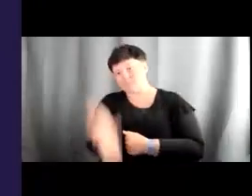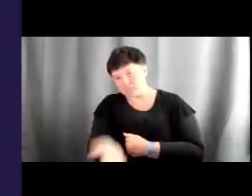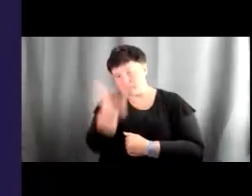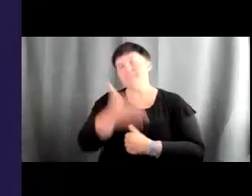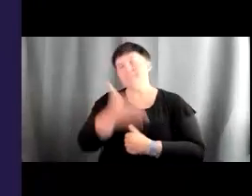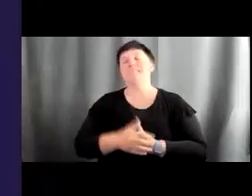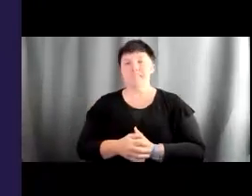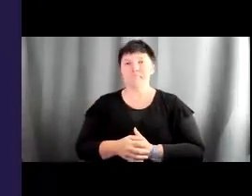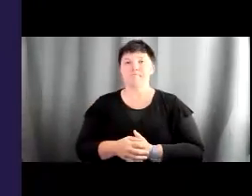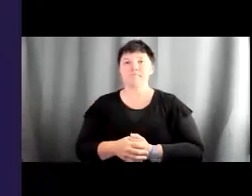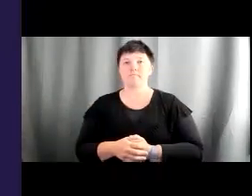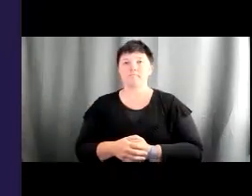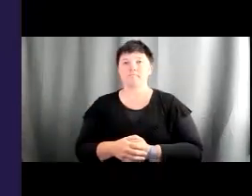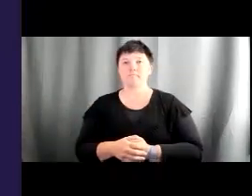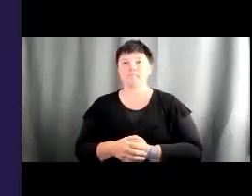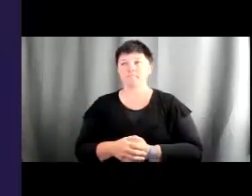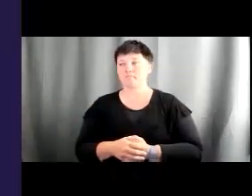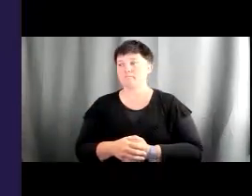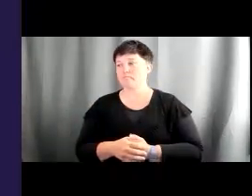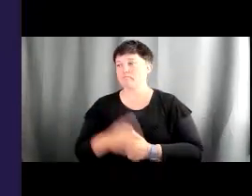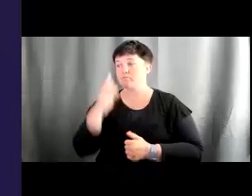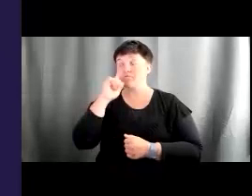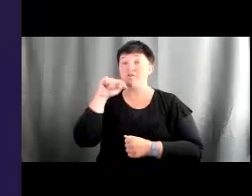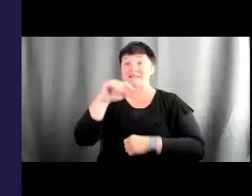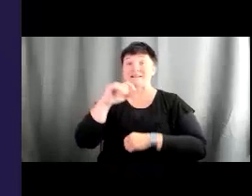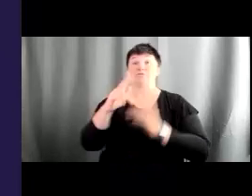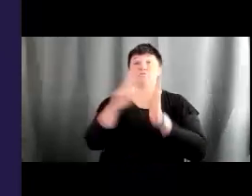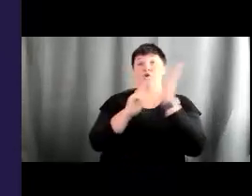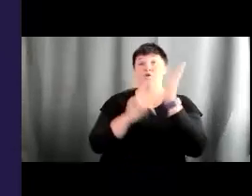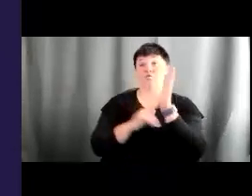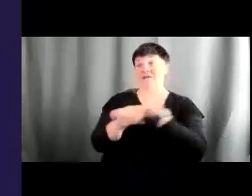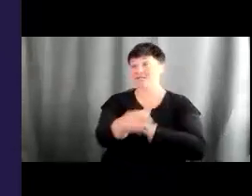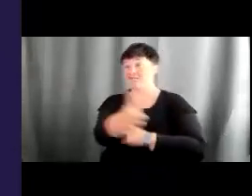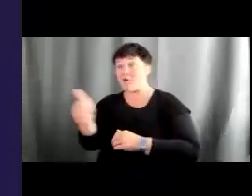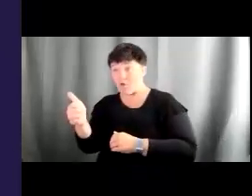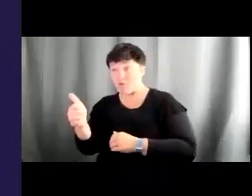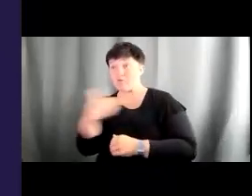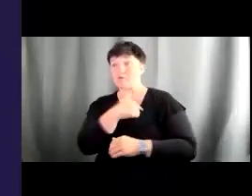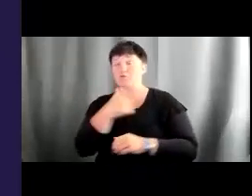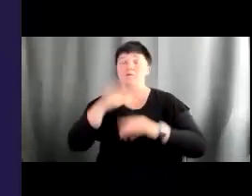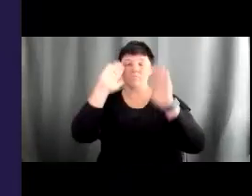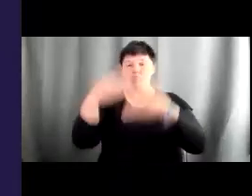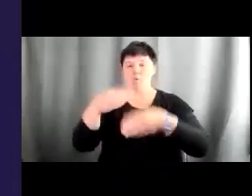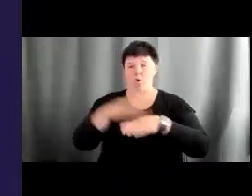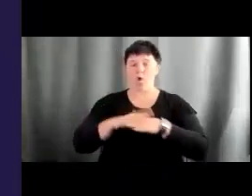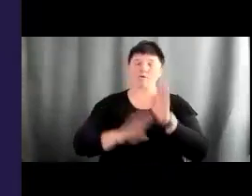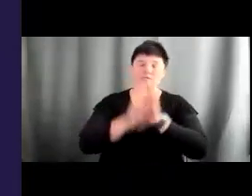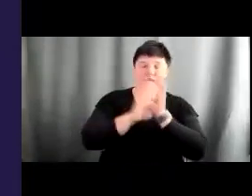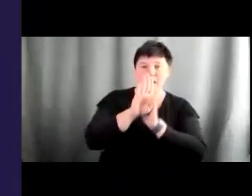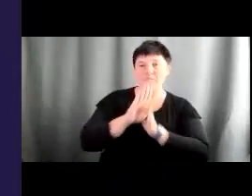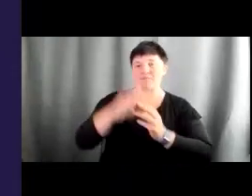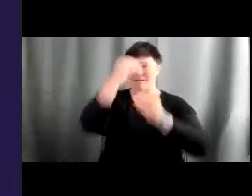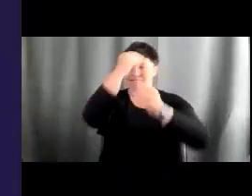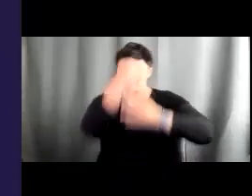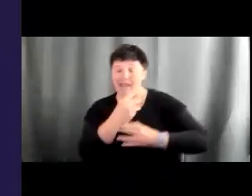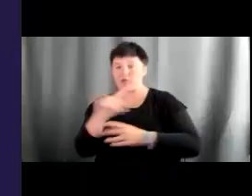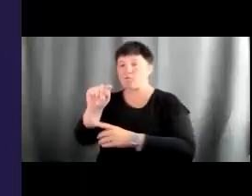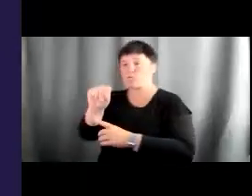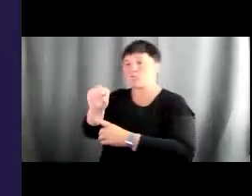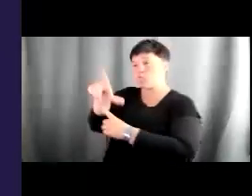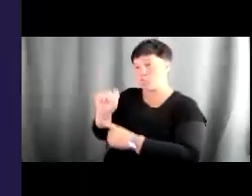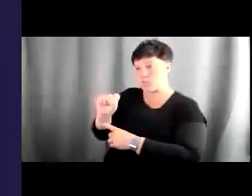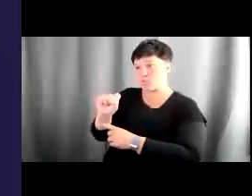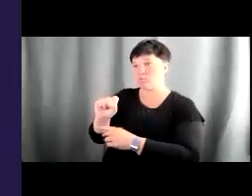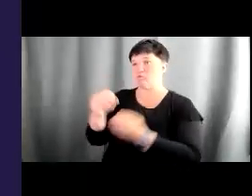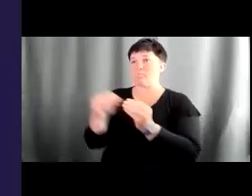aquí. Y en este contrato y en otros, nos centramos en desarrollar datos y herramientas que permitan hacer un seguimiento más práctico